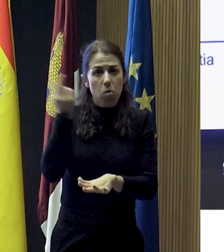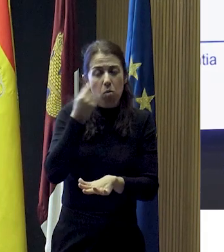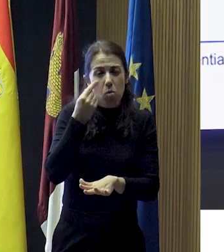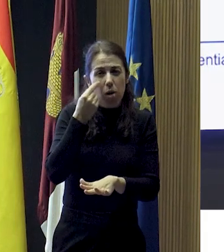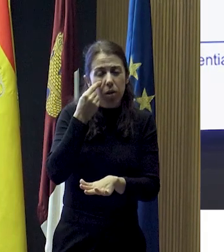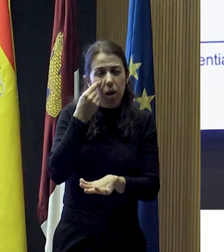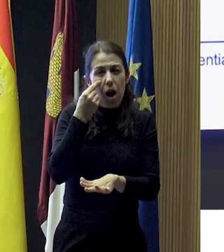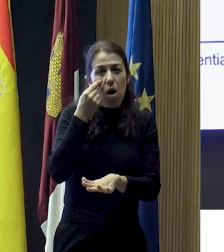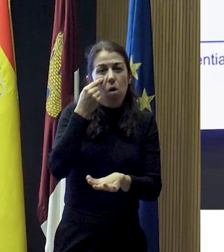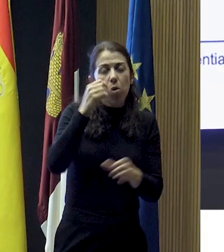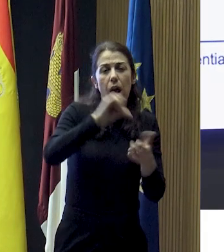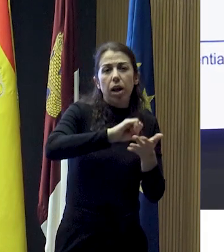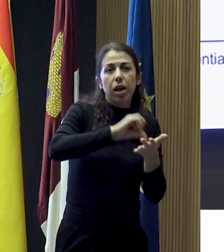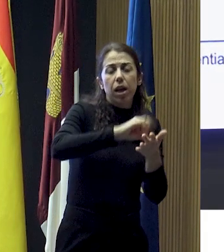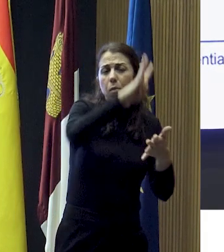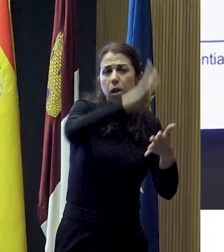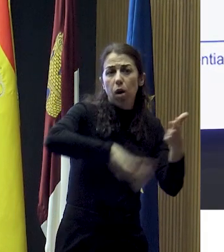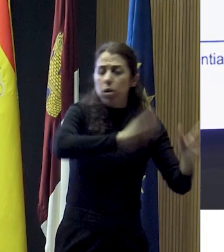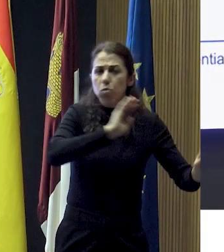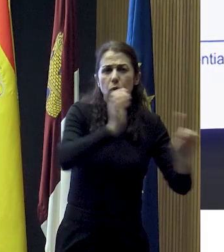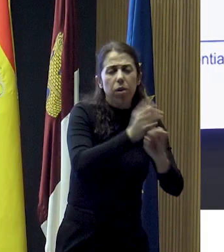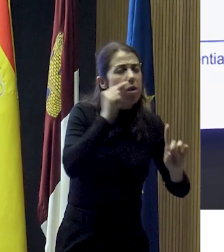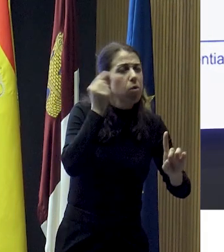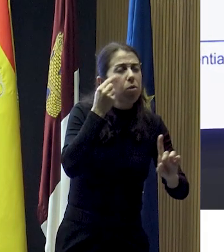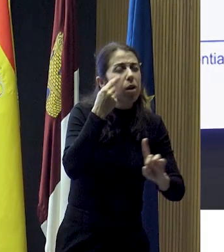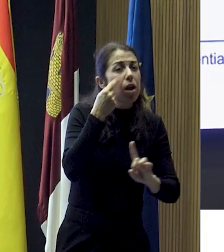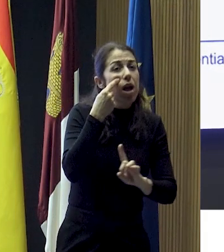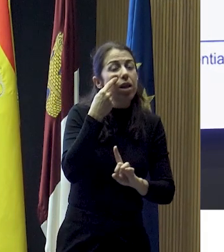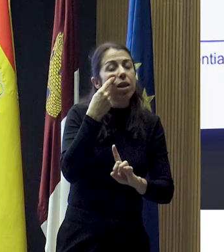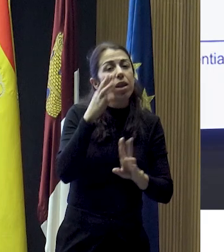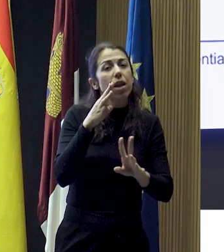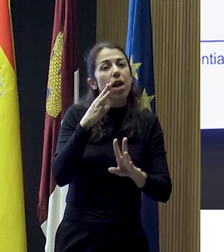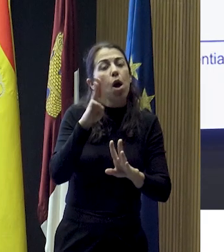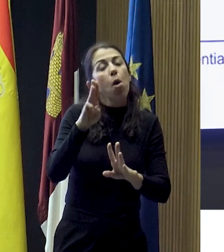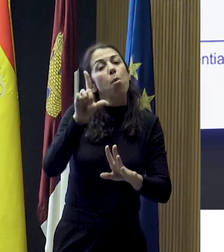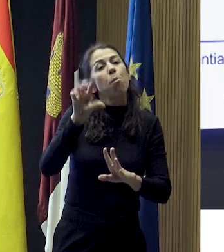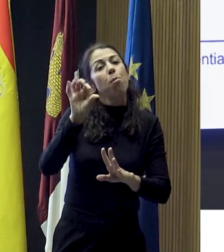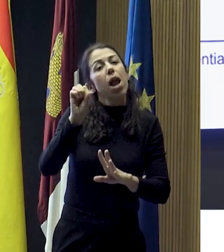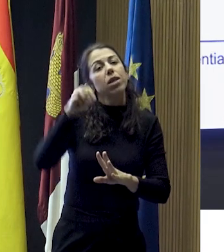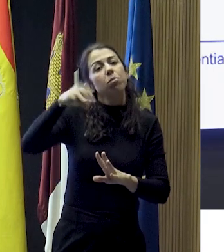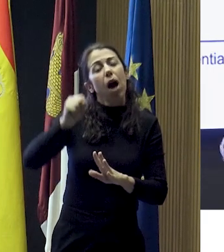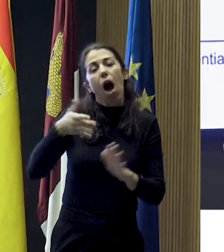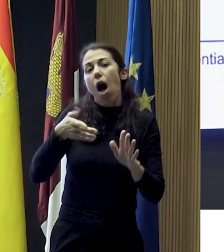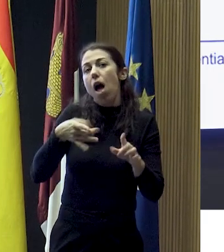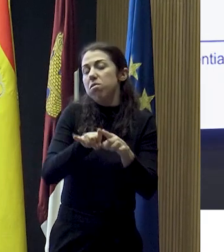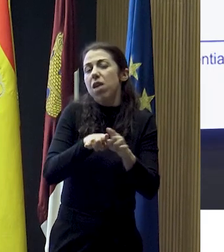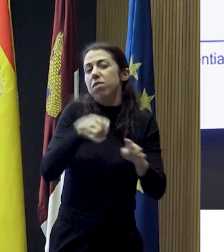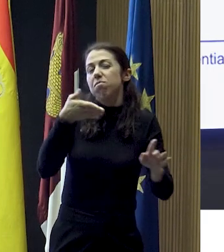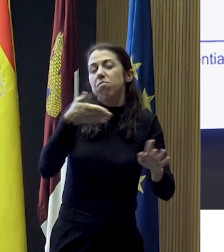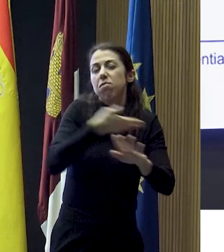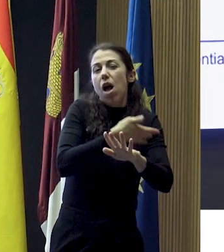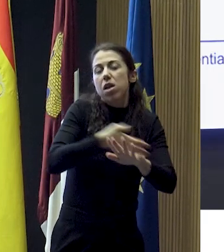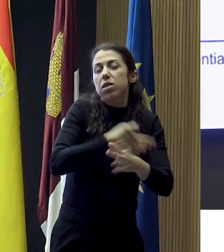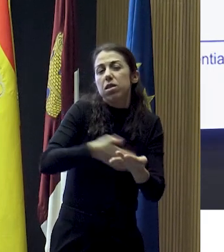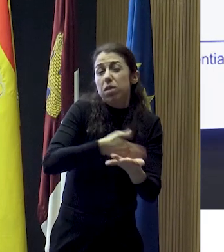una clínica de Barcelona, se hace también ya en plasma, en sangre. ¿Vale? Esta determinación se puede